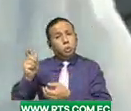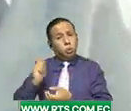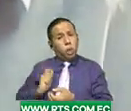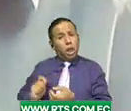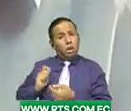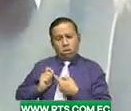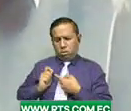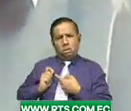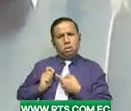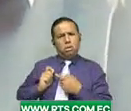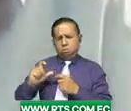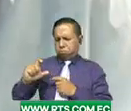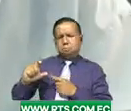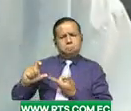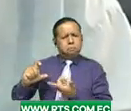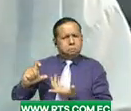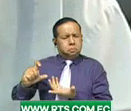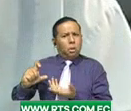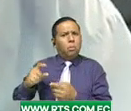casas, 4